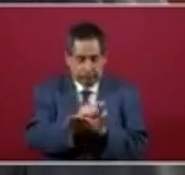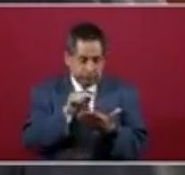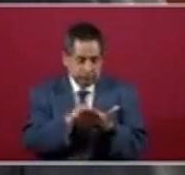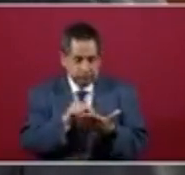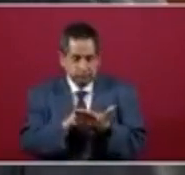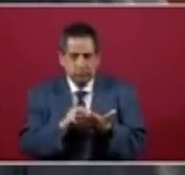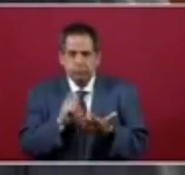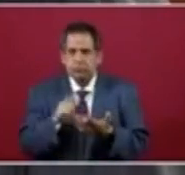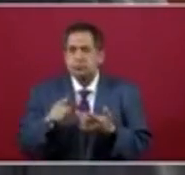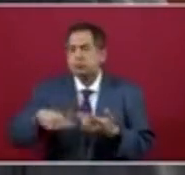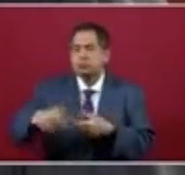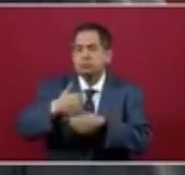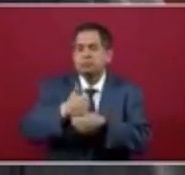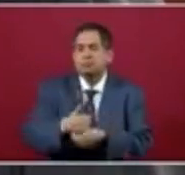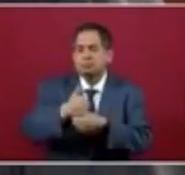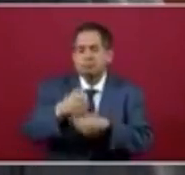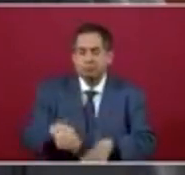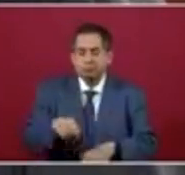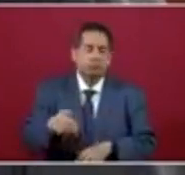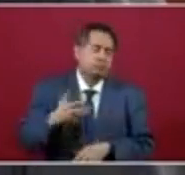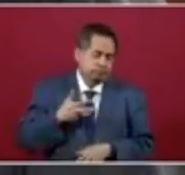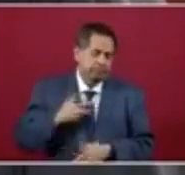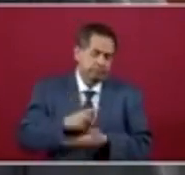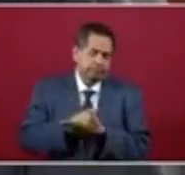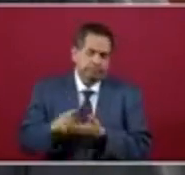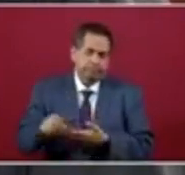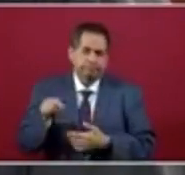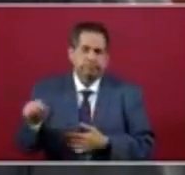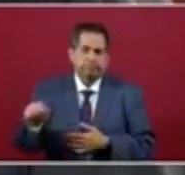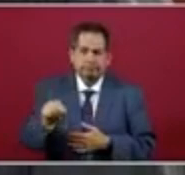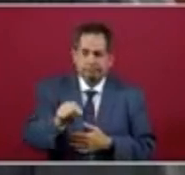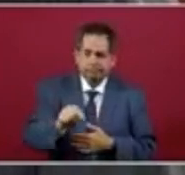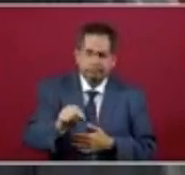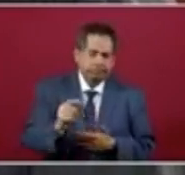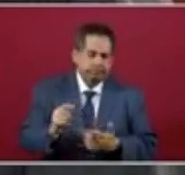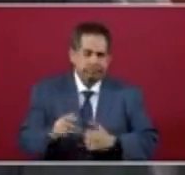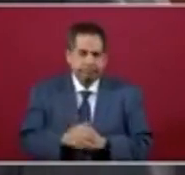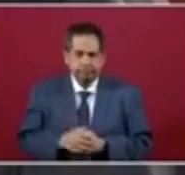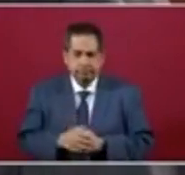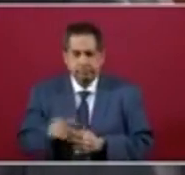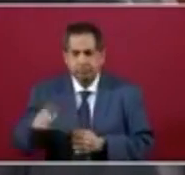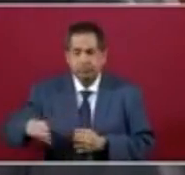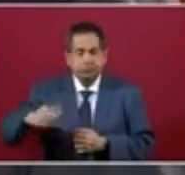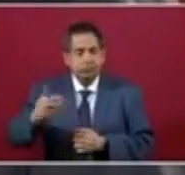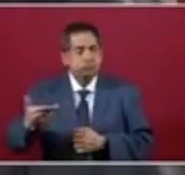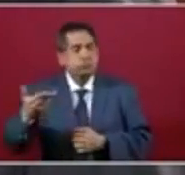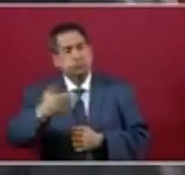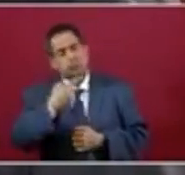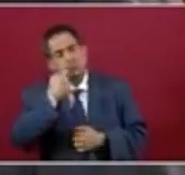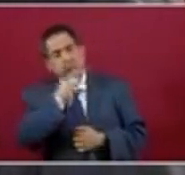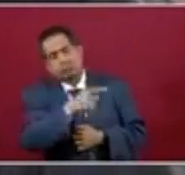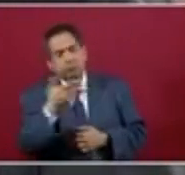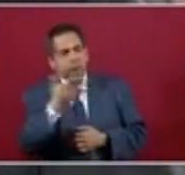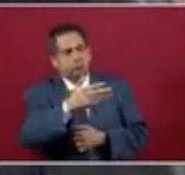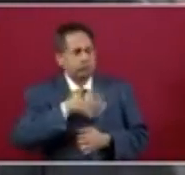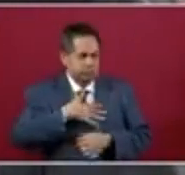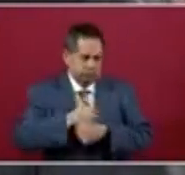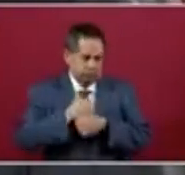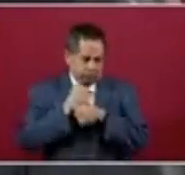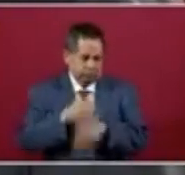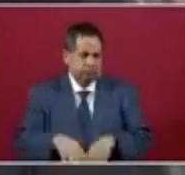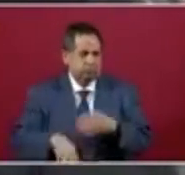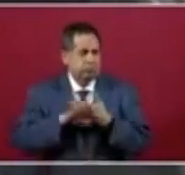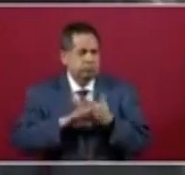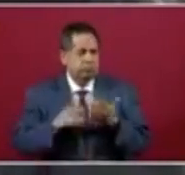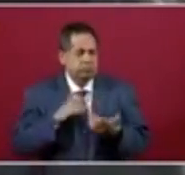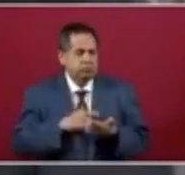las víctimas tienen derecho, ¿sí?, a presentar denuncias y a